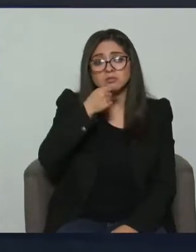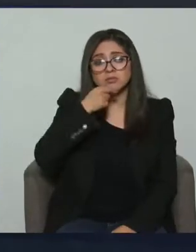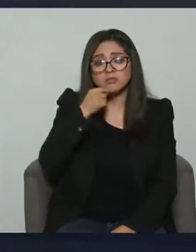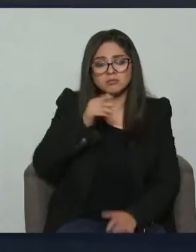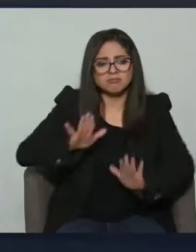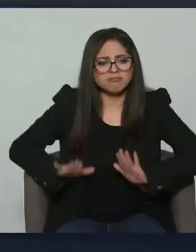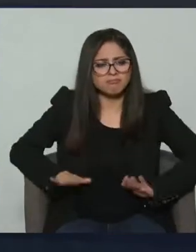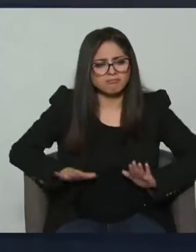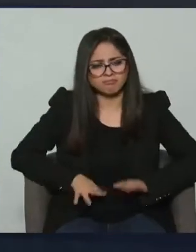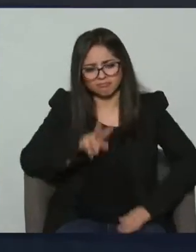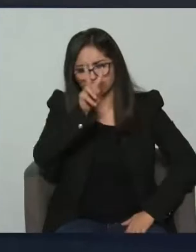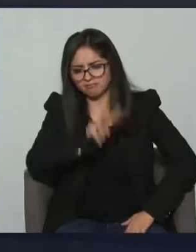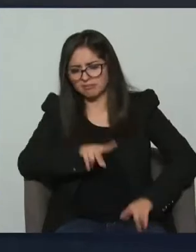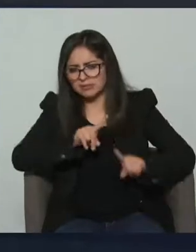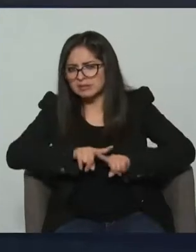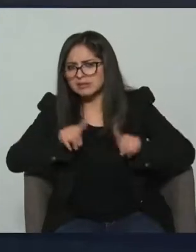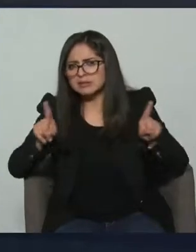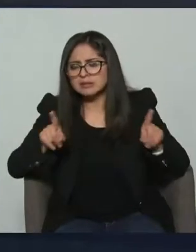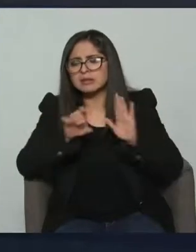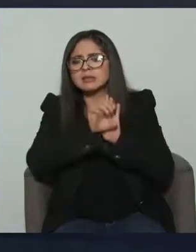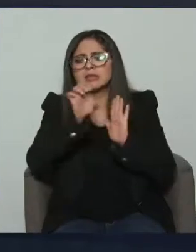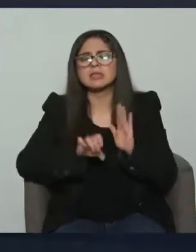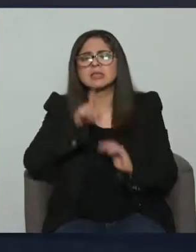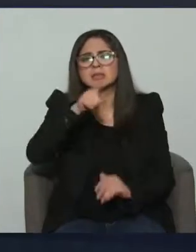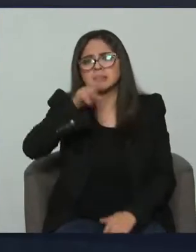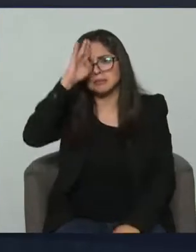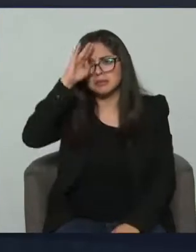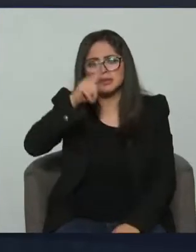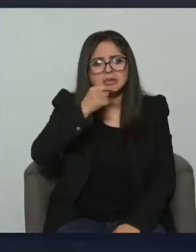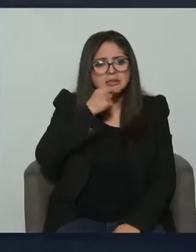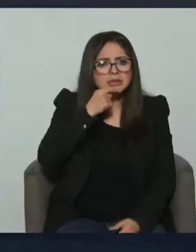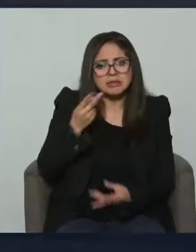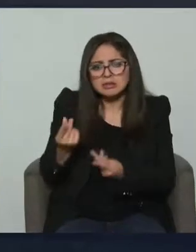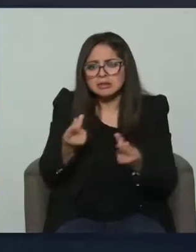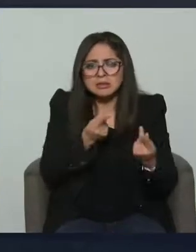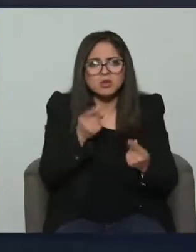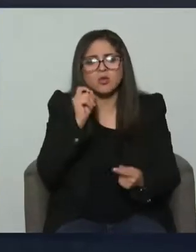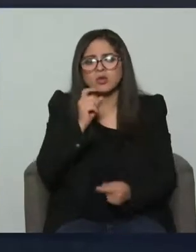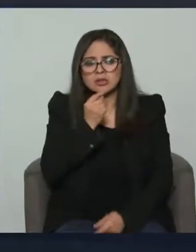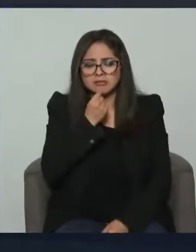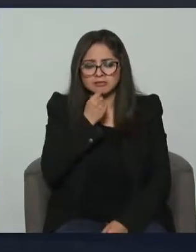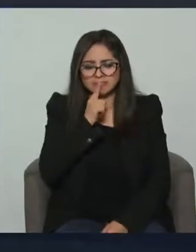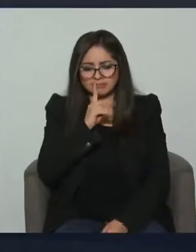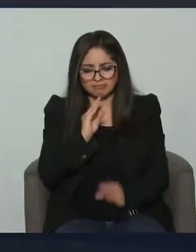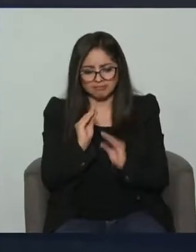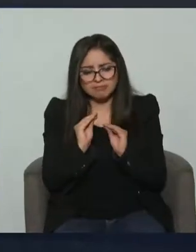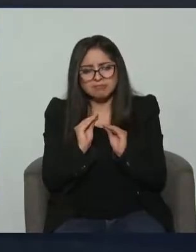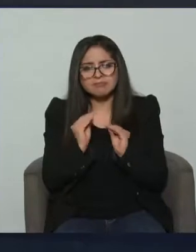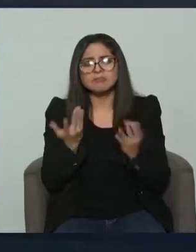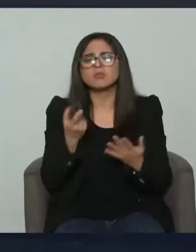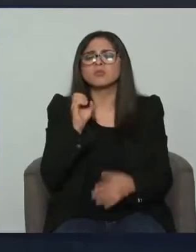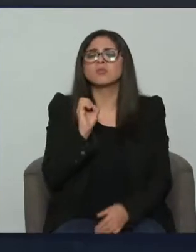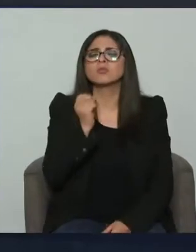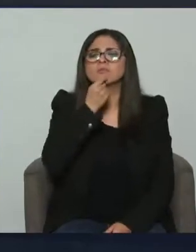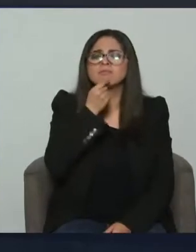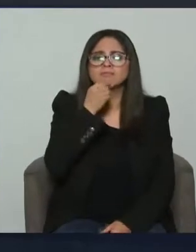usted nota que su niña o su niño tienen un comportamiento agresivo, violento, generalmente es porque está siendo vulnerado o